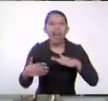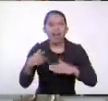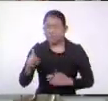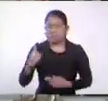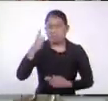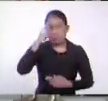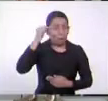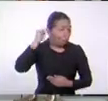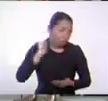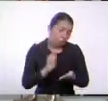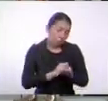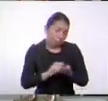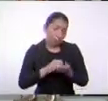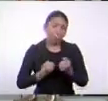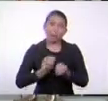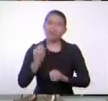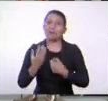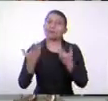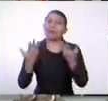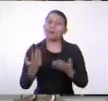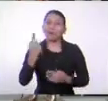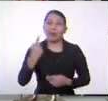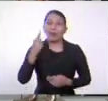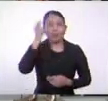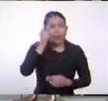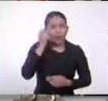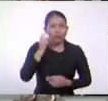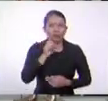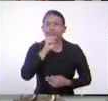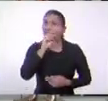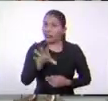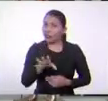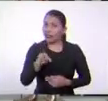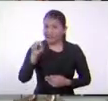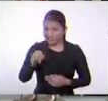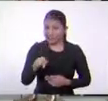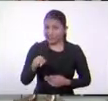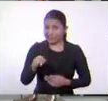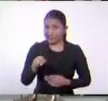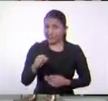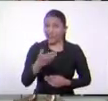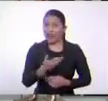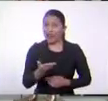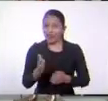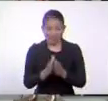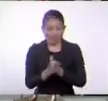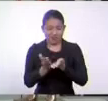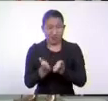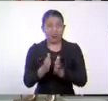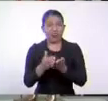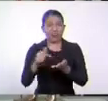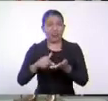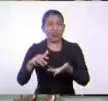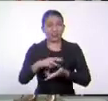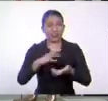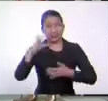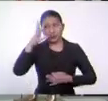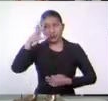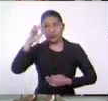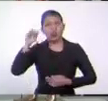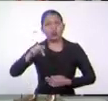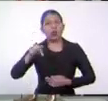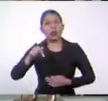que muchos teóricos de la literatura dicen que las obras de ciencia ficción